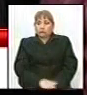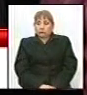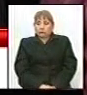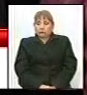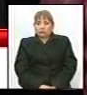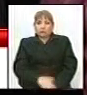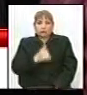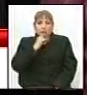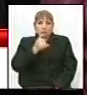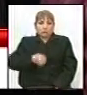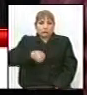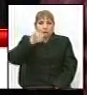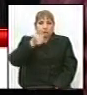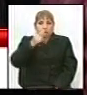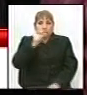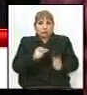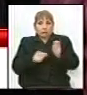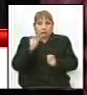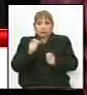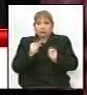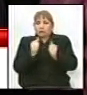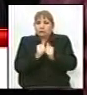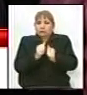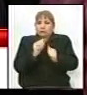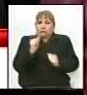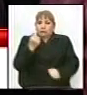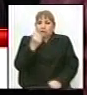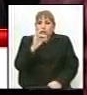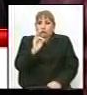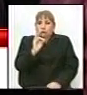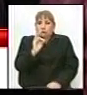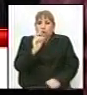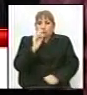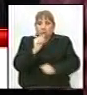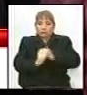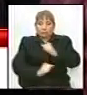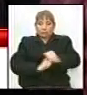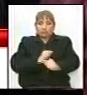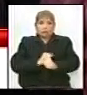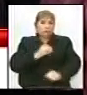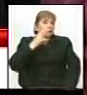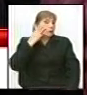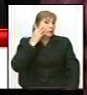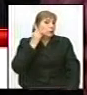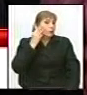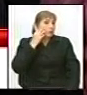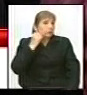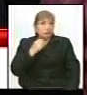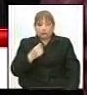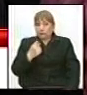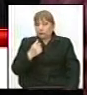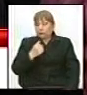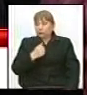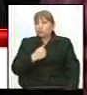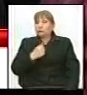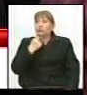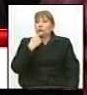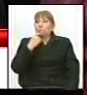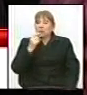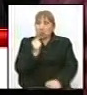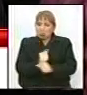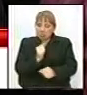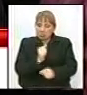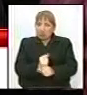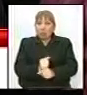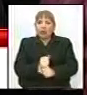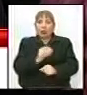Soy un gerente público con 17 años de experiencia y he estado haciendo gestión